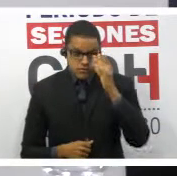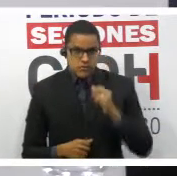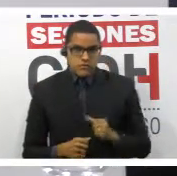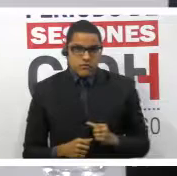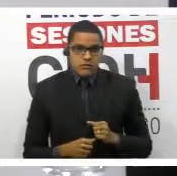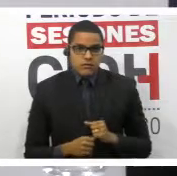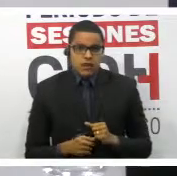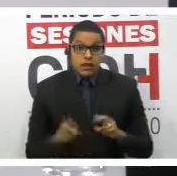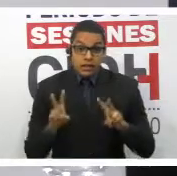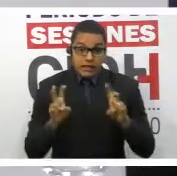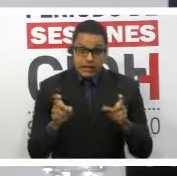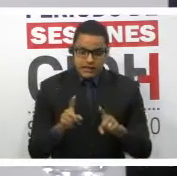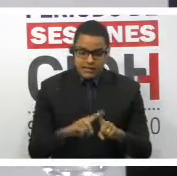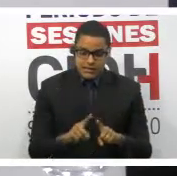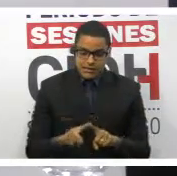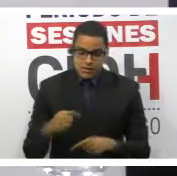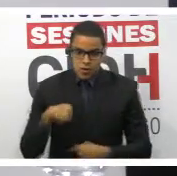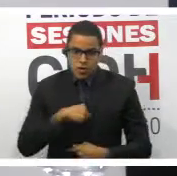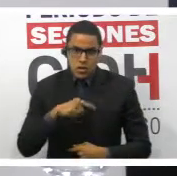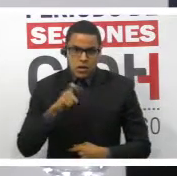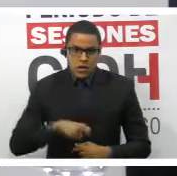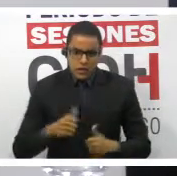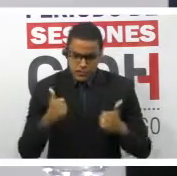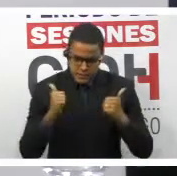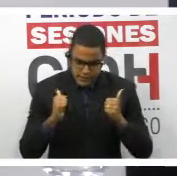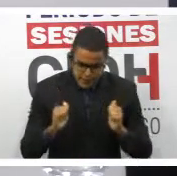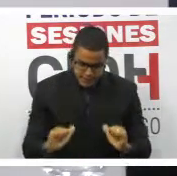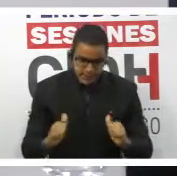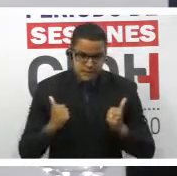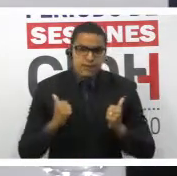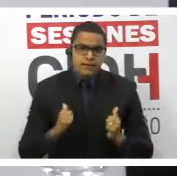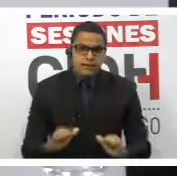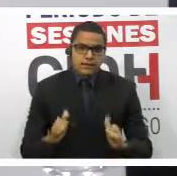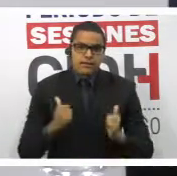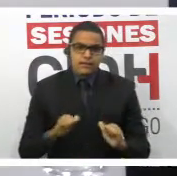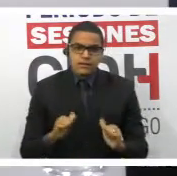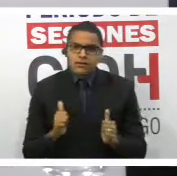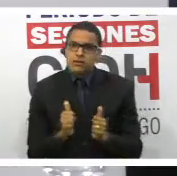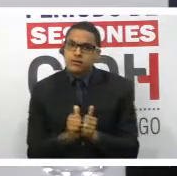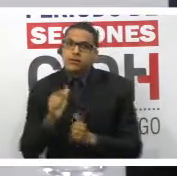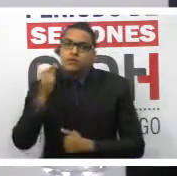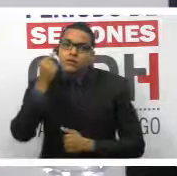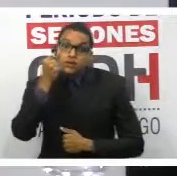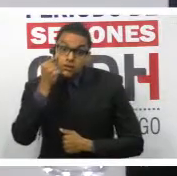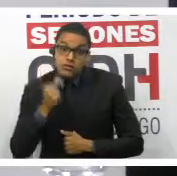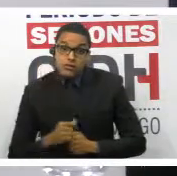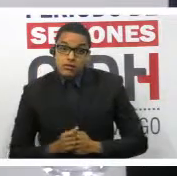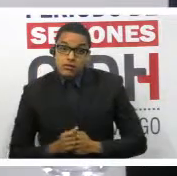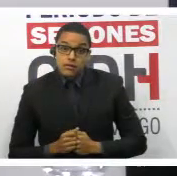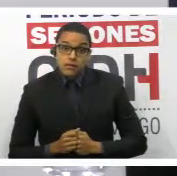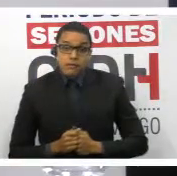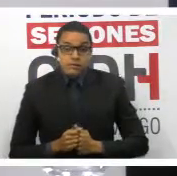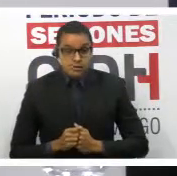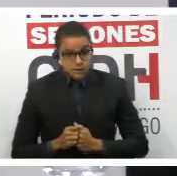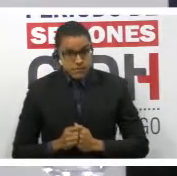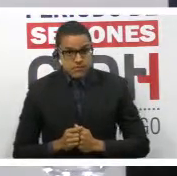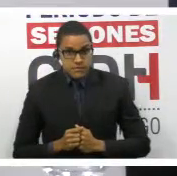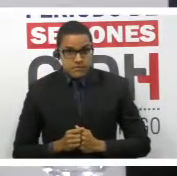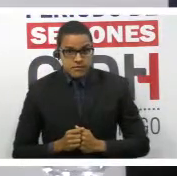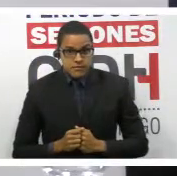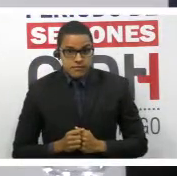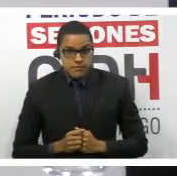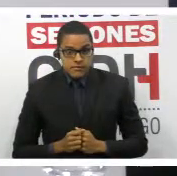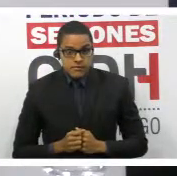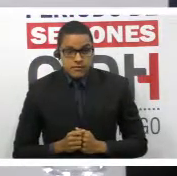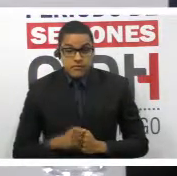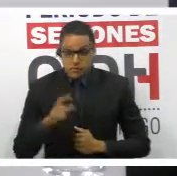más más cercanamente con los estados para que con los parlamentos en este caso para que hagan